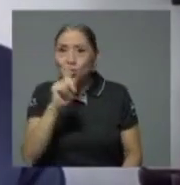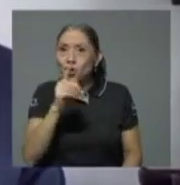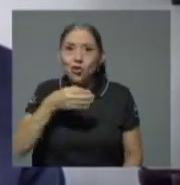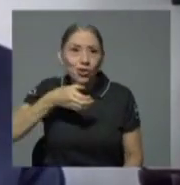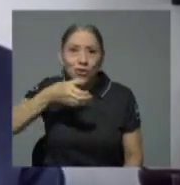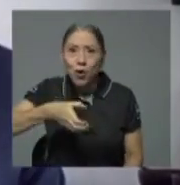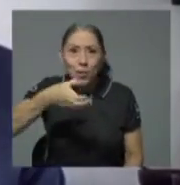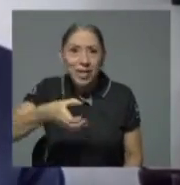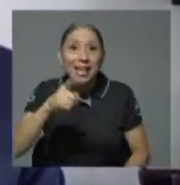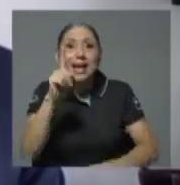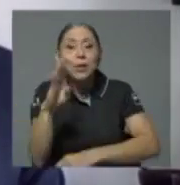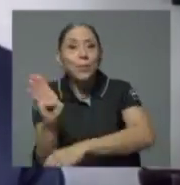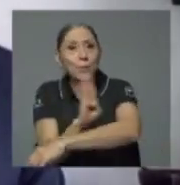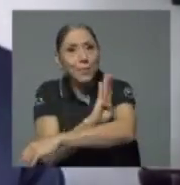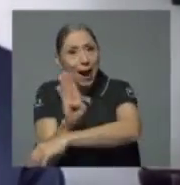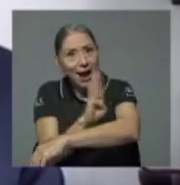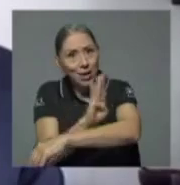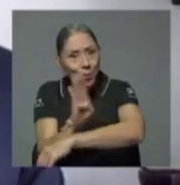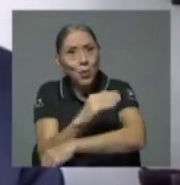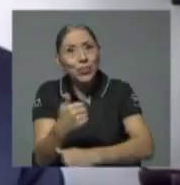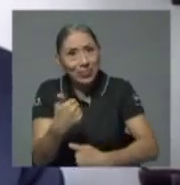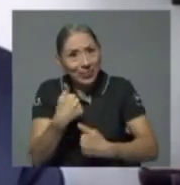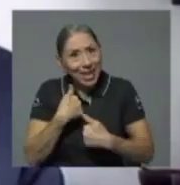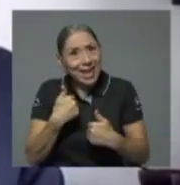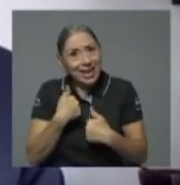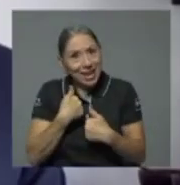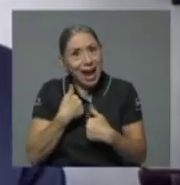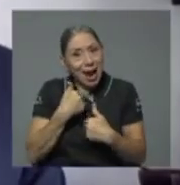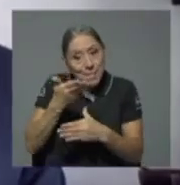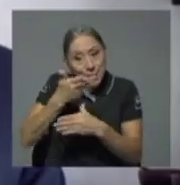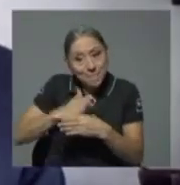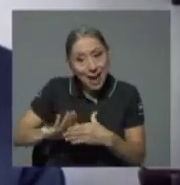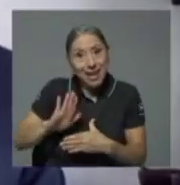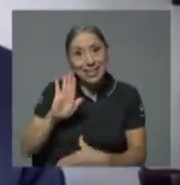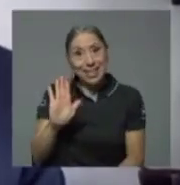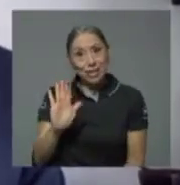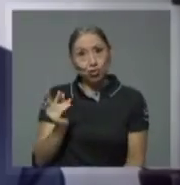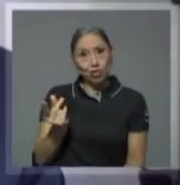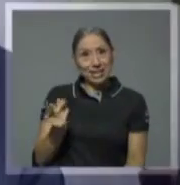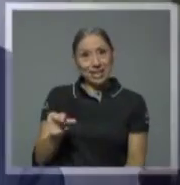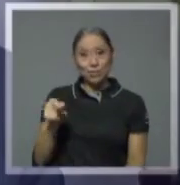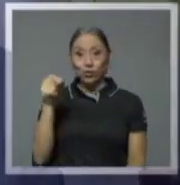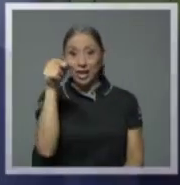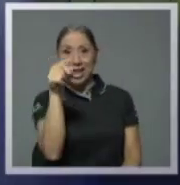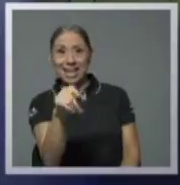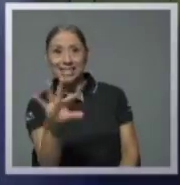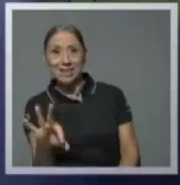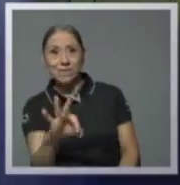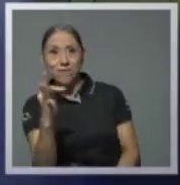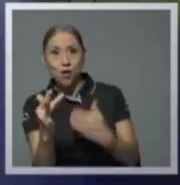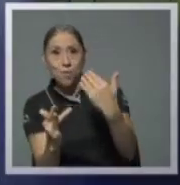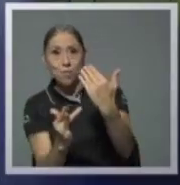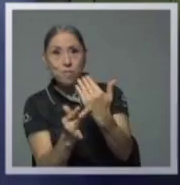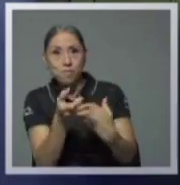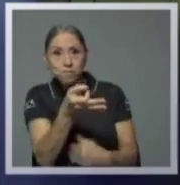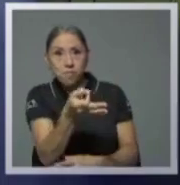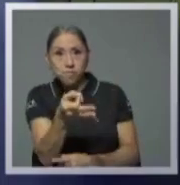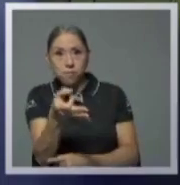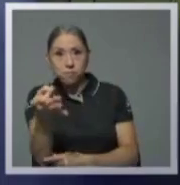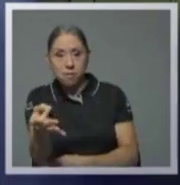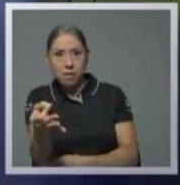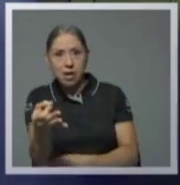recomienda que un banco tenga parte de sus activos en este activo que es muy especulativo porque